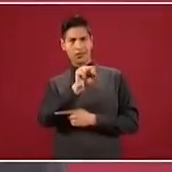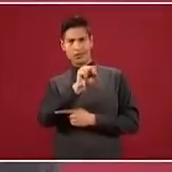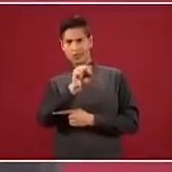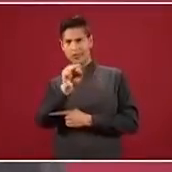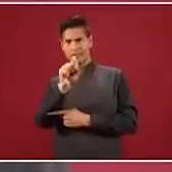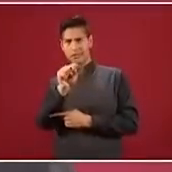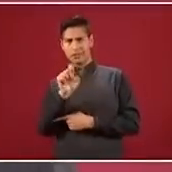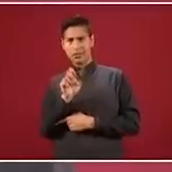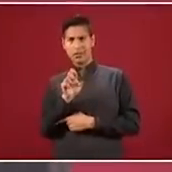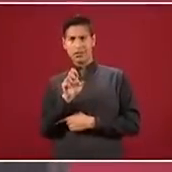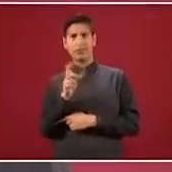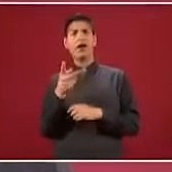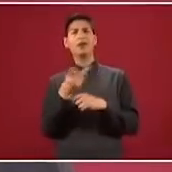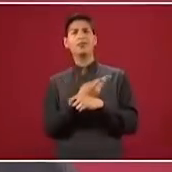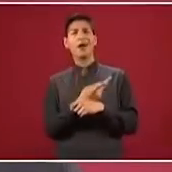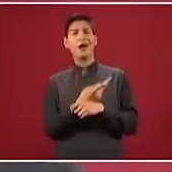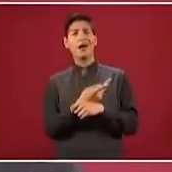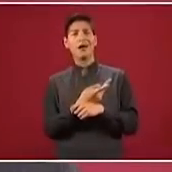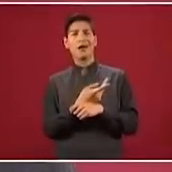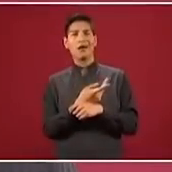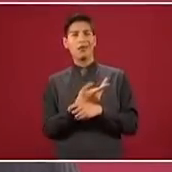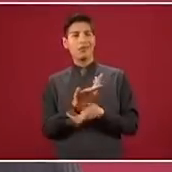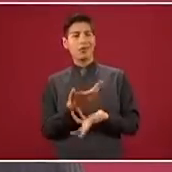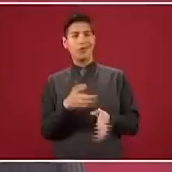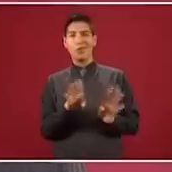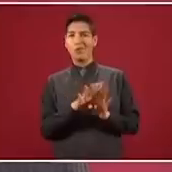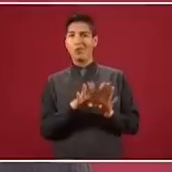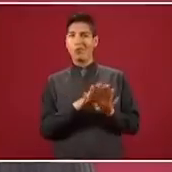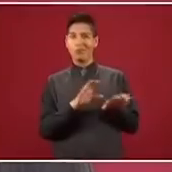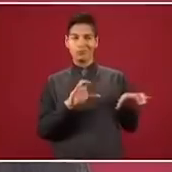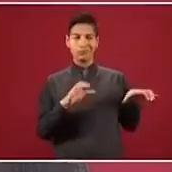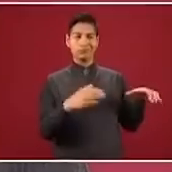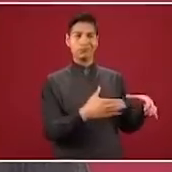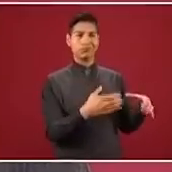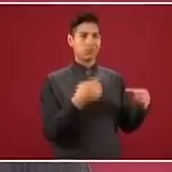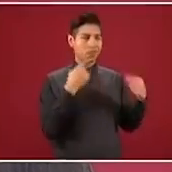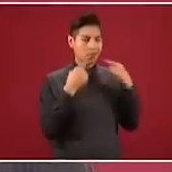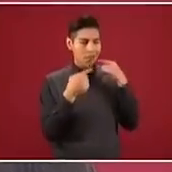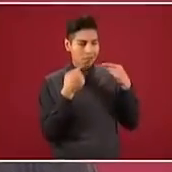había una campaña orquestada para decir